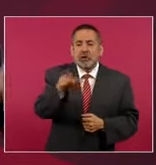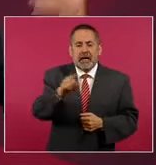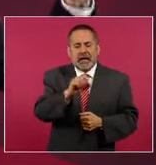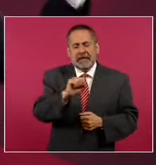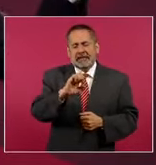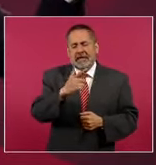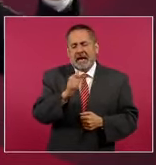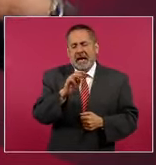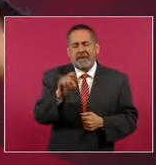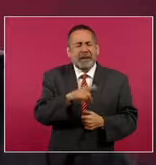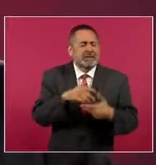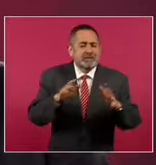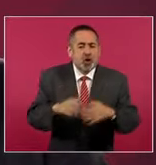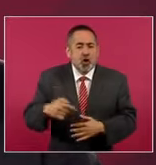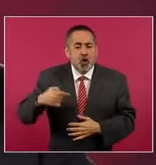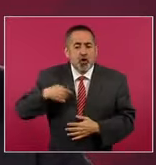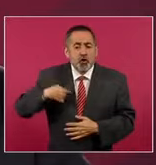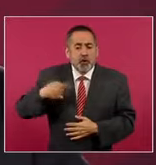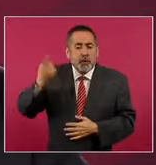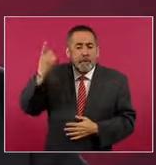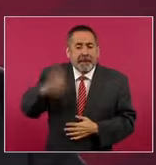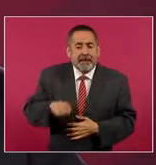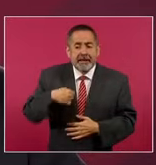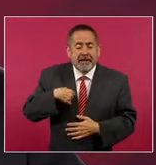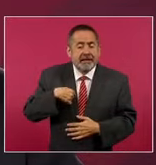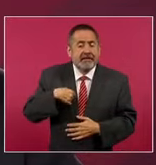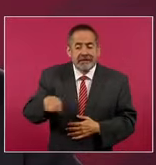Segalmex? Yo di la instrucción